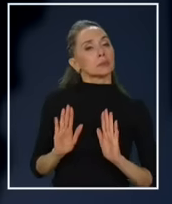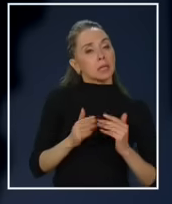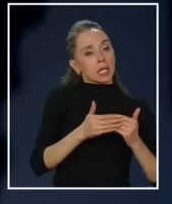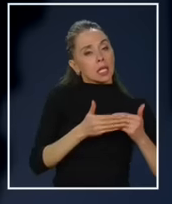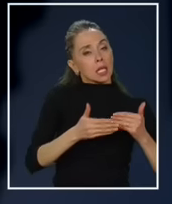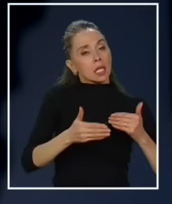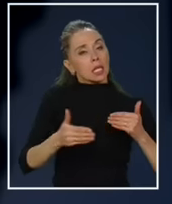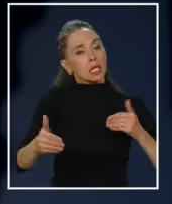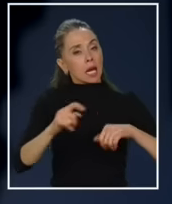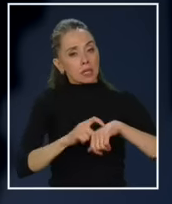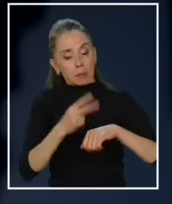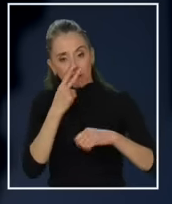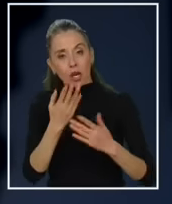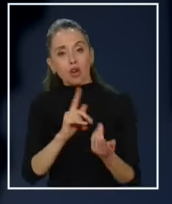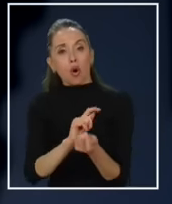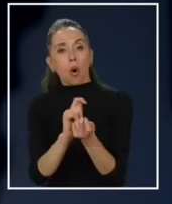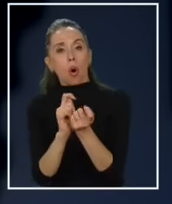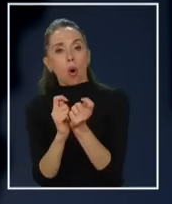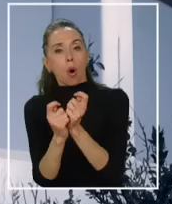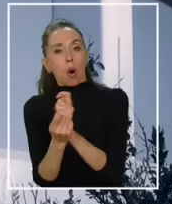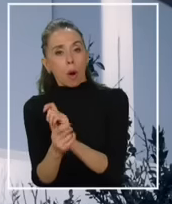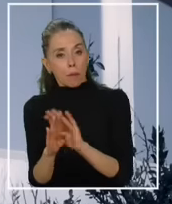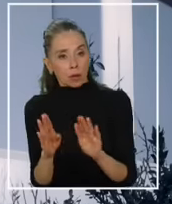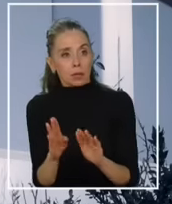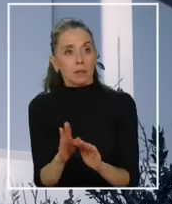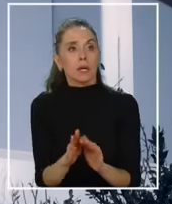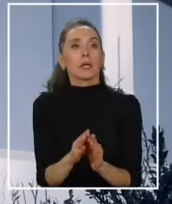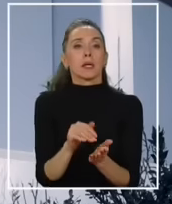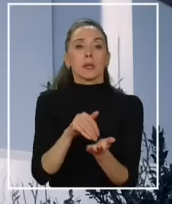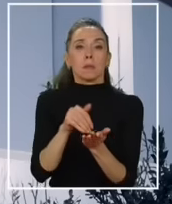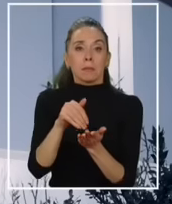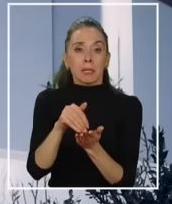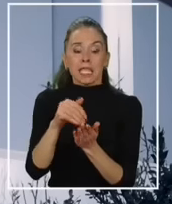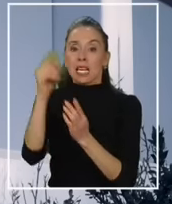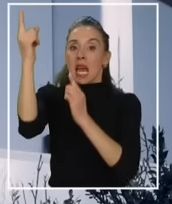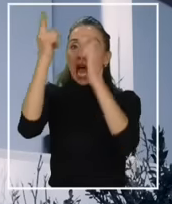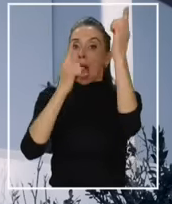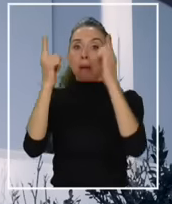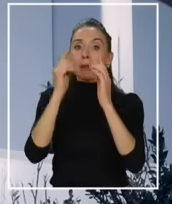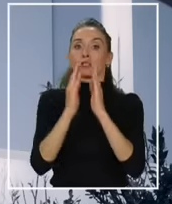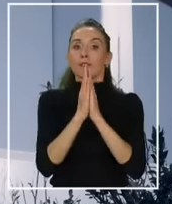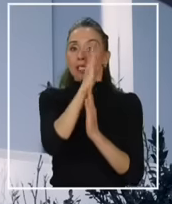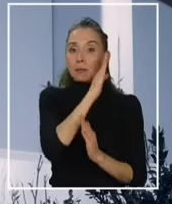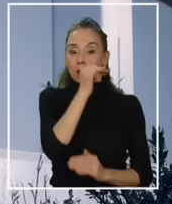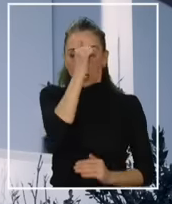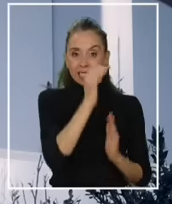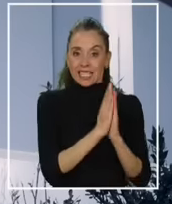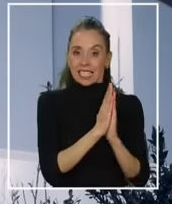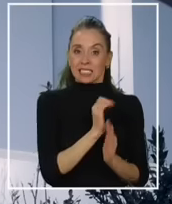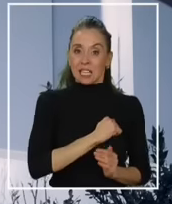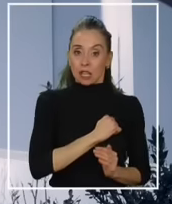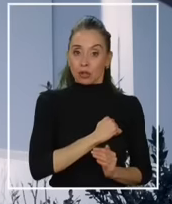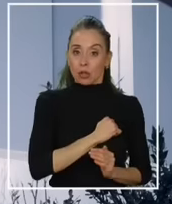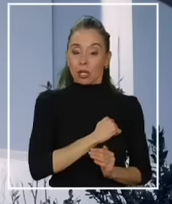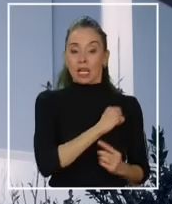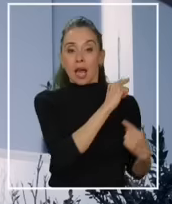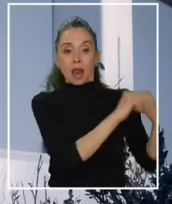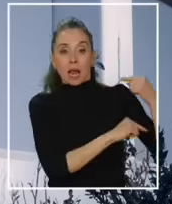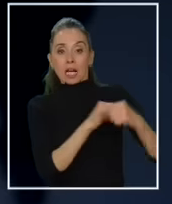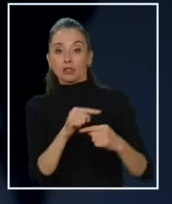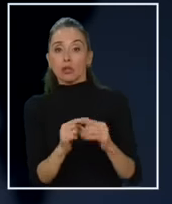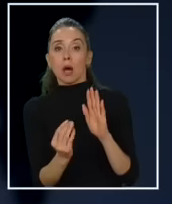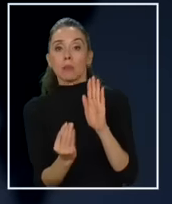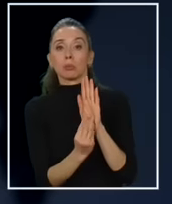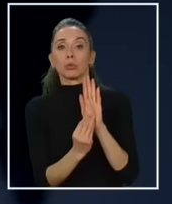para ver si cómo termina eso, cómo sigue eso. De las miles de apariciones que se han reportado, la iglesia solo a lo largo de la historia